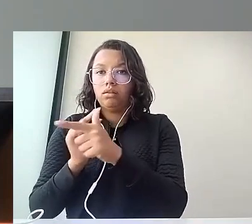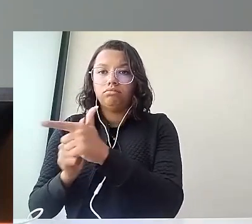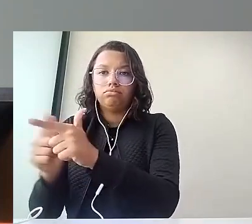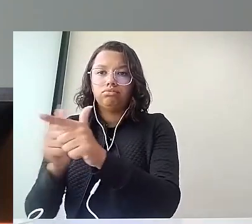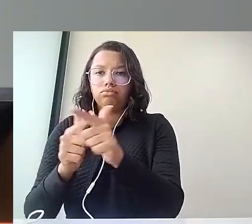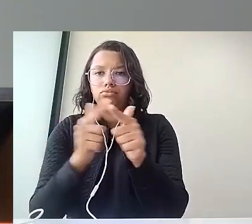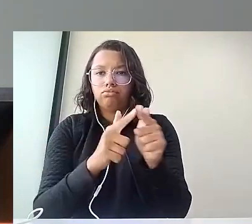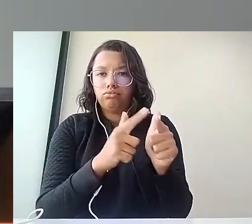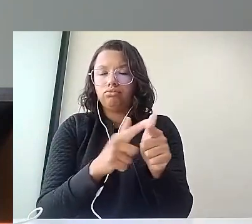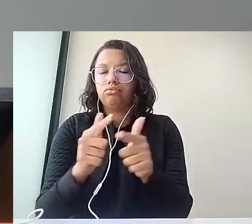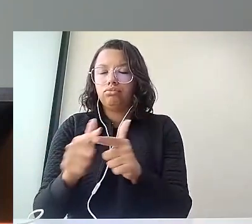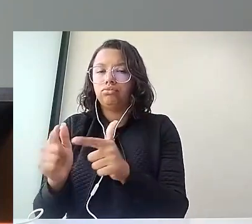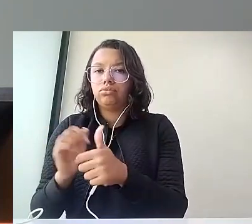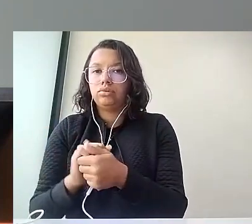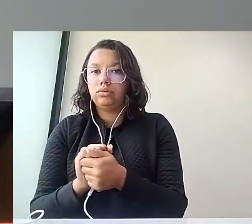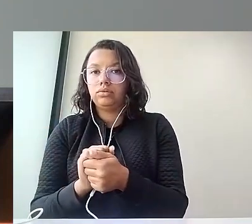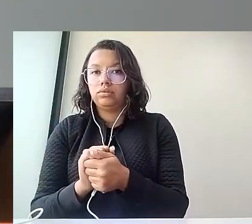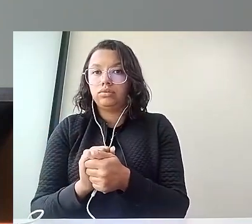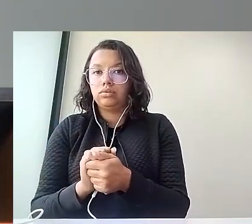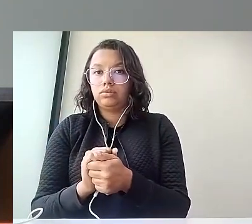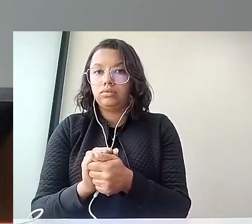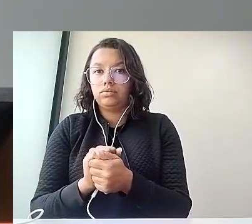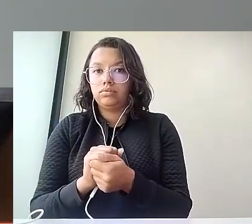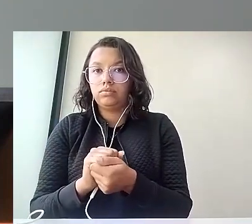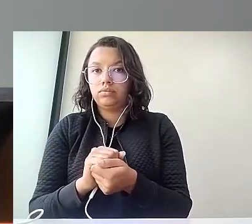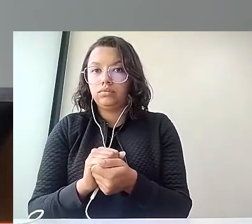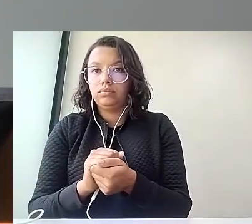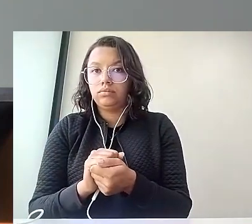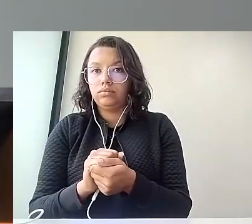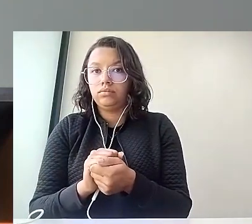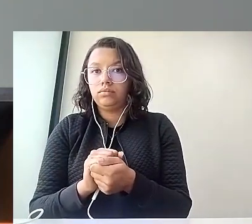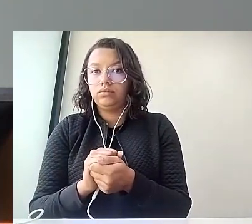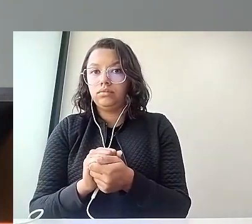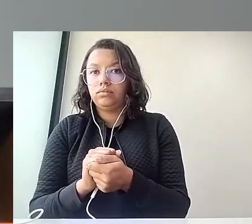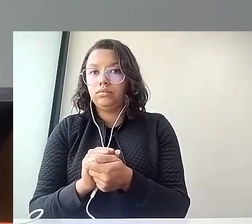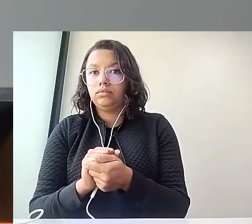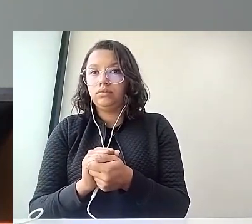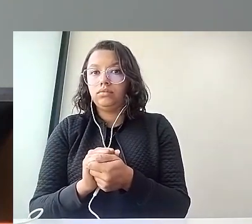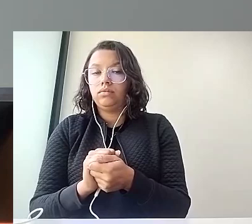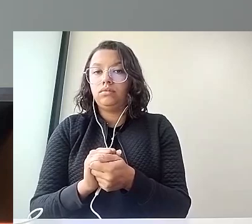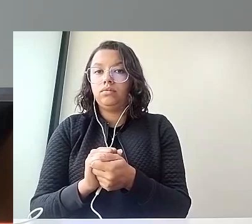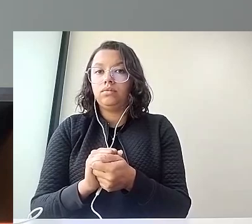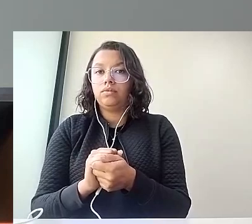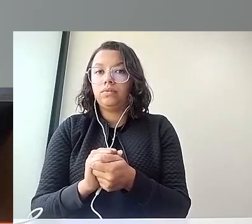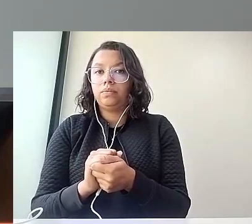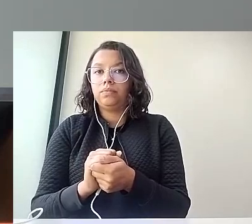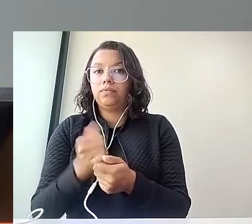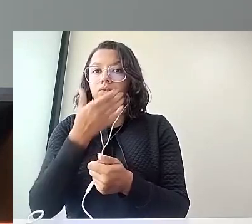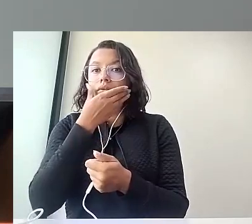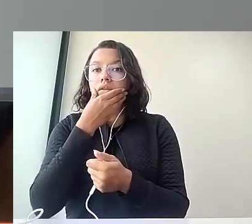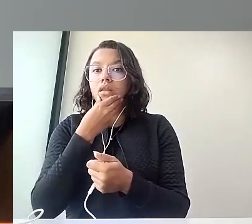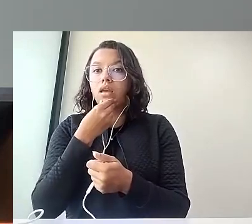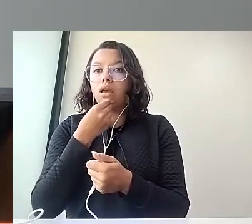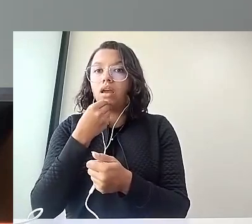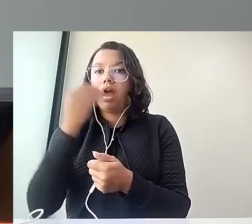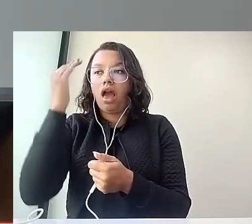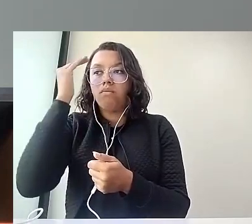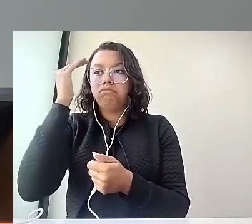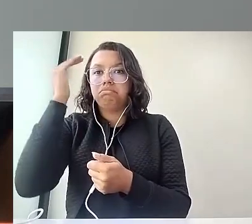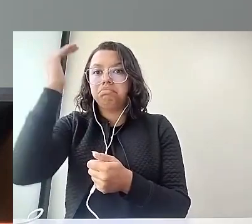se debe de nuevo a Sieyès. Sieyès es el autor, la mente mayor que inventó